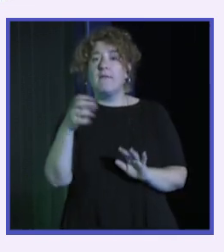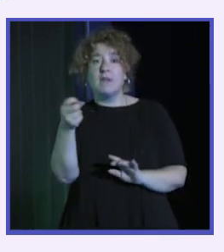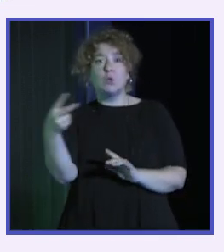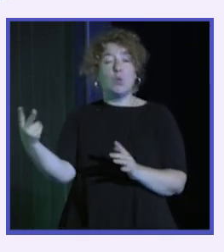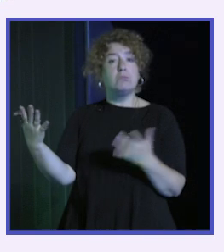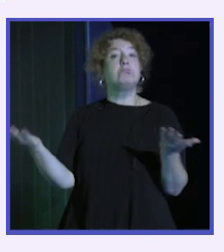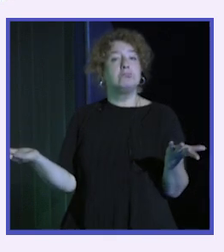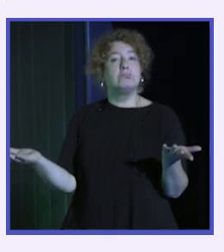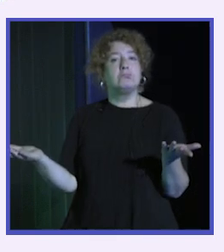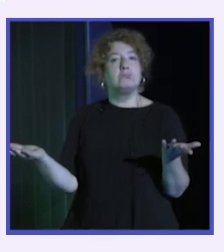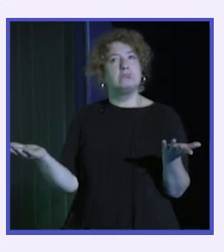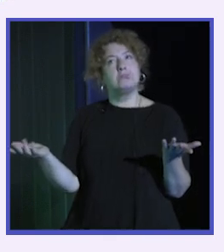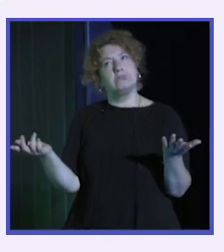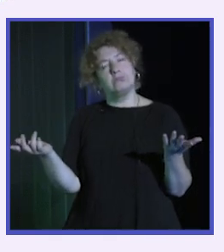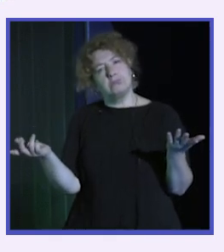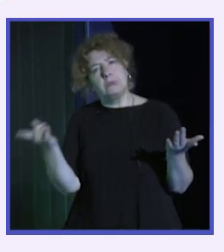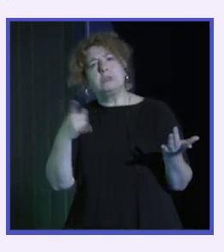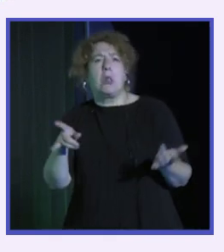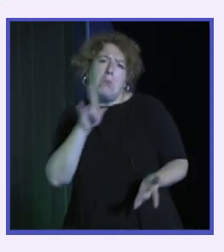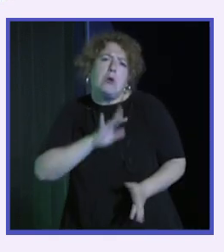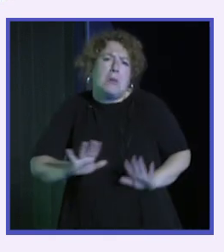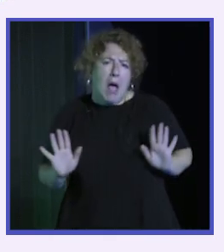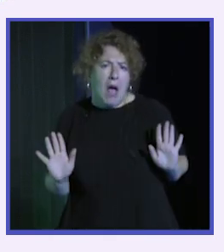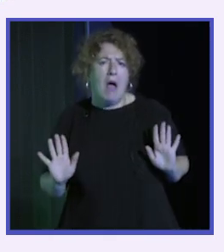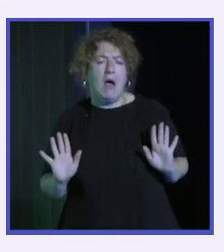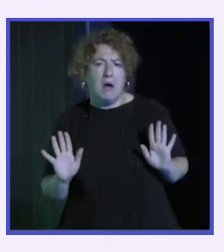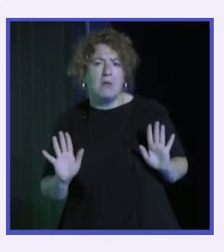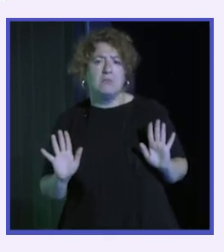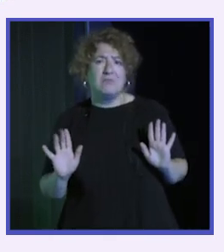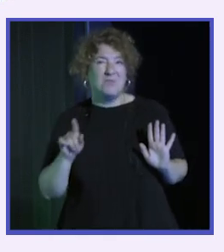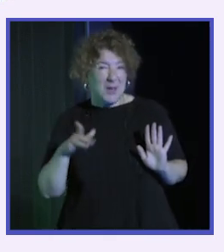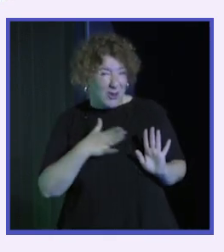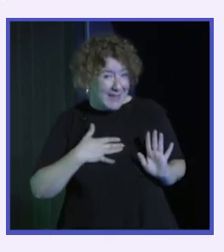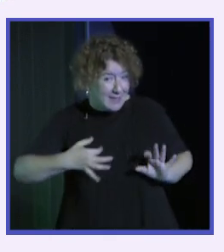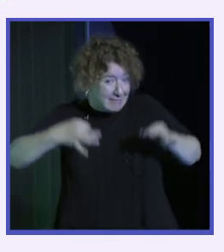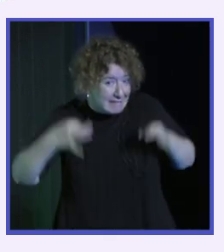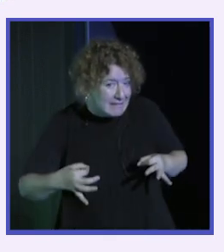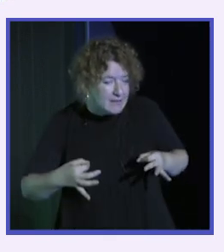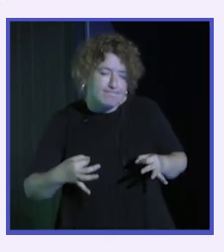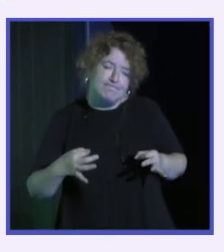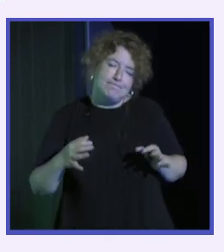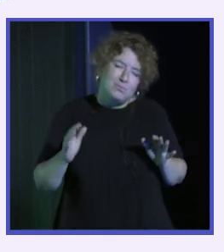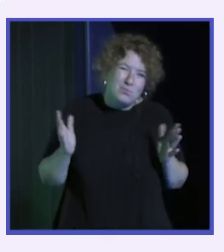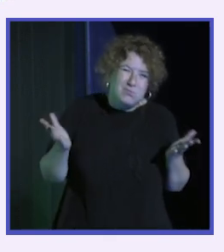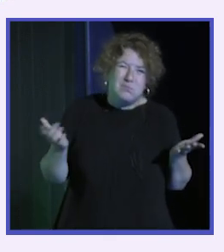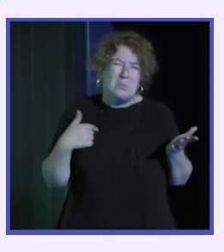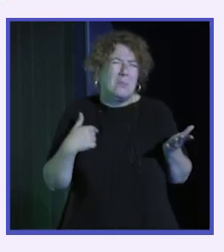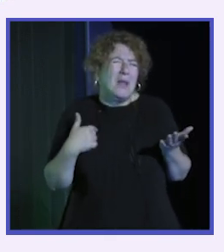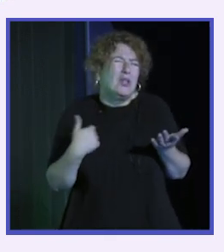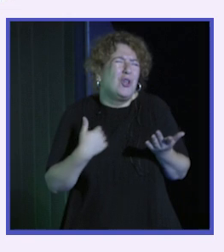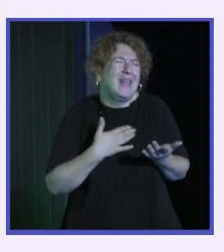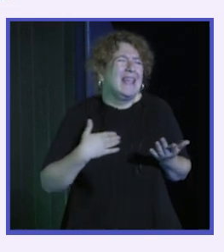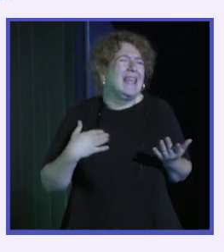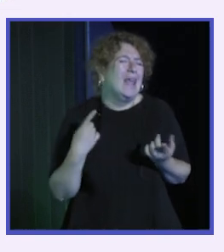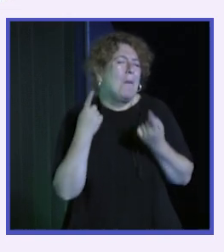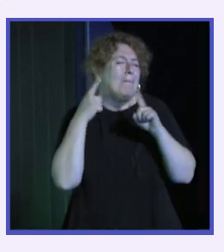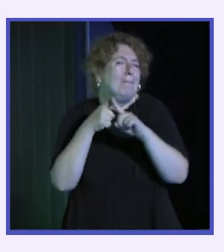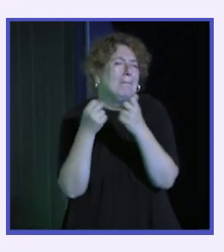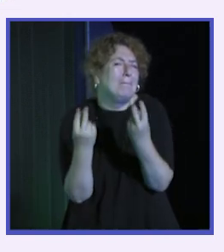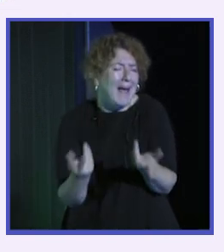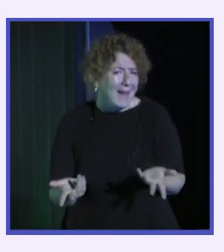obtener? Probablemente tenga un resultado que no esté mal. ¿Es exactamente lo que quiero? Pues no lo sé, porque ¿para qué quiero yo esa